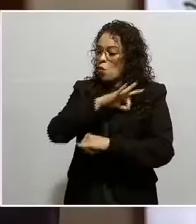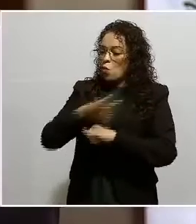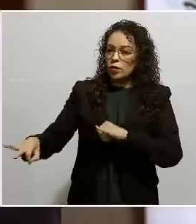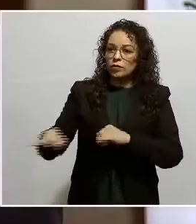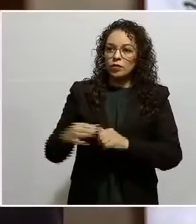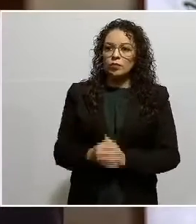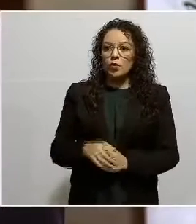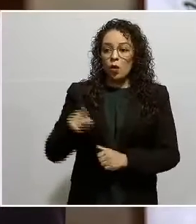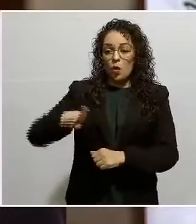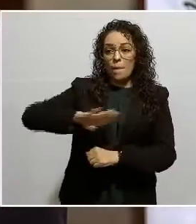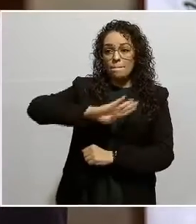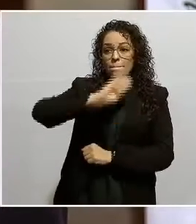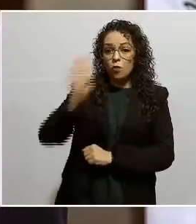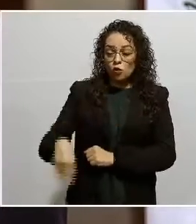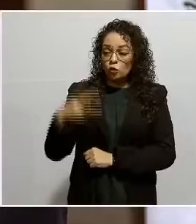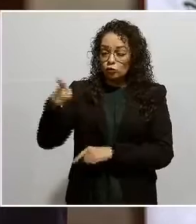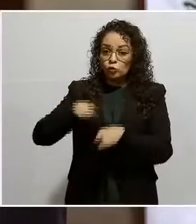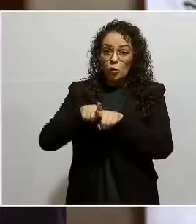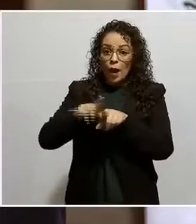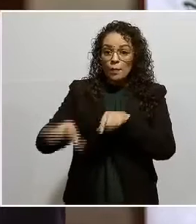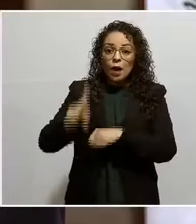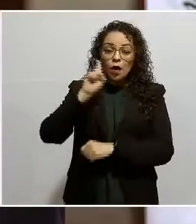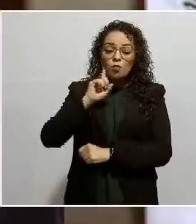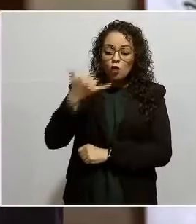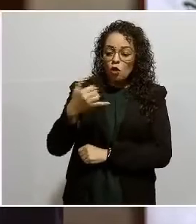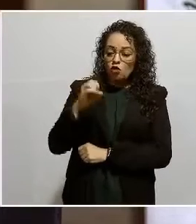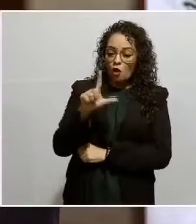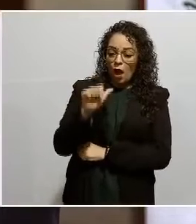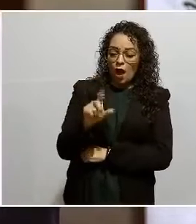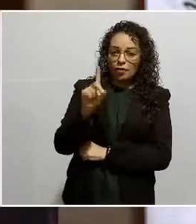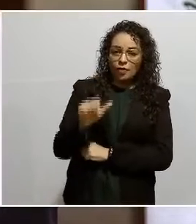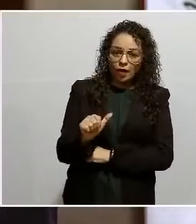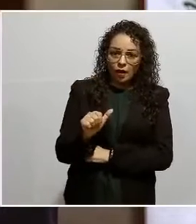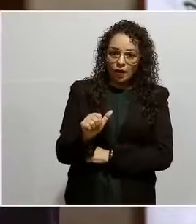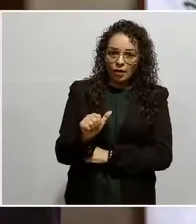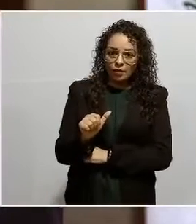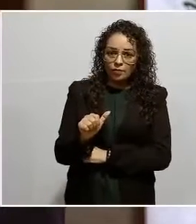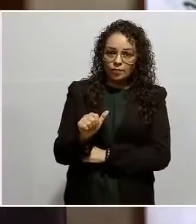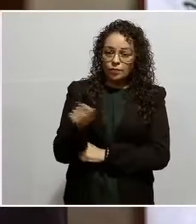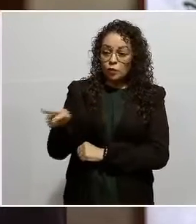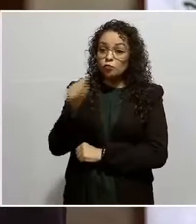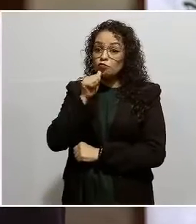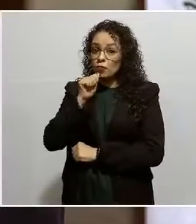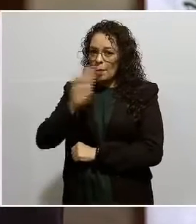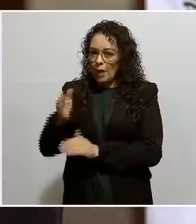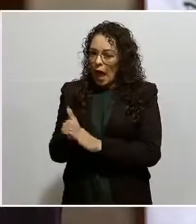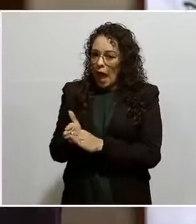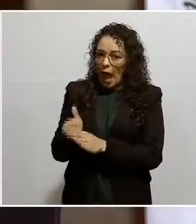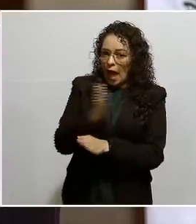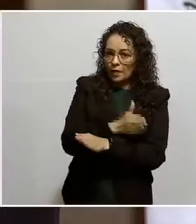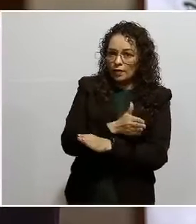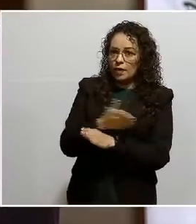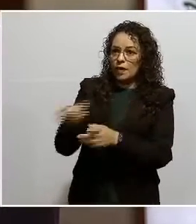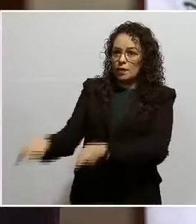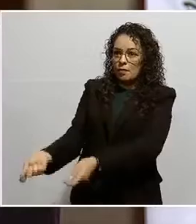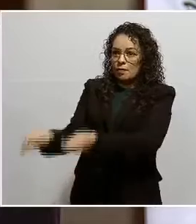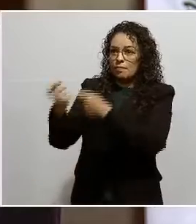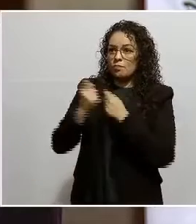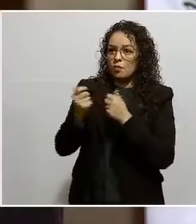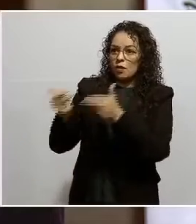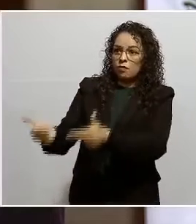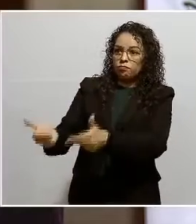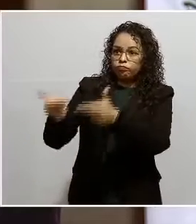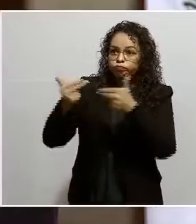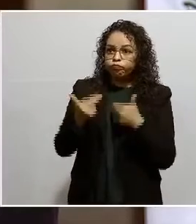Mario murió y su hermana Yolanda, antes de morir ella, me designó como heredero de este